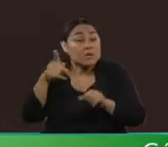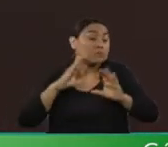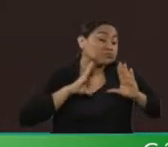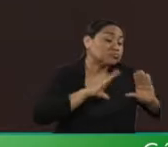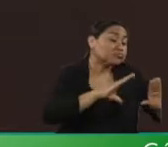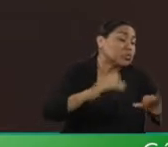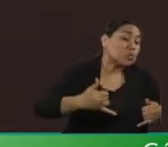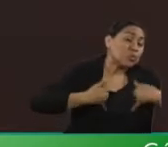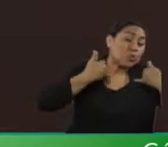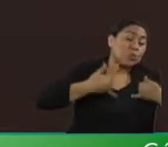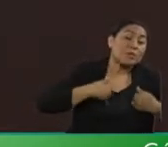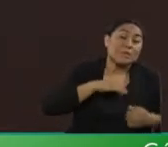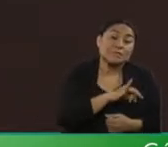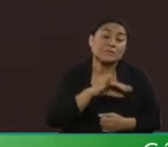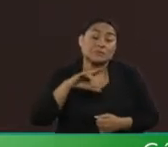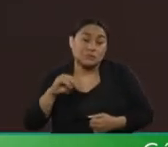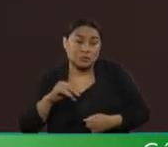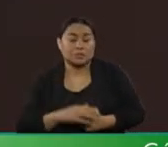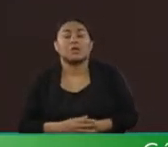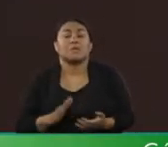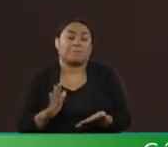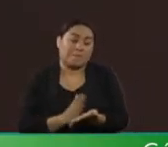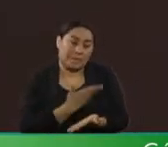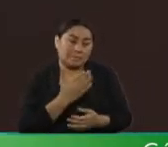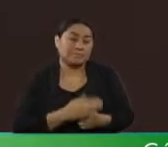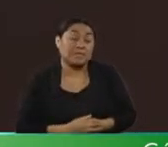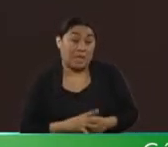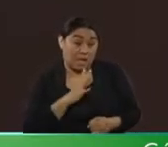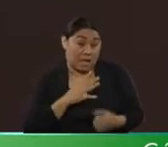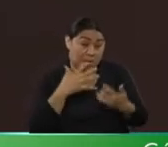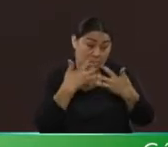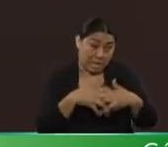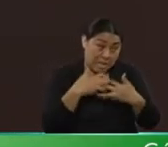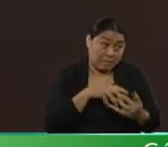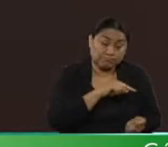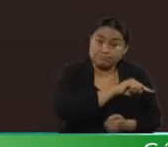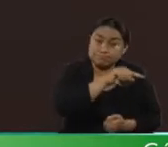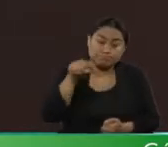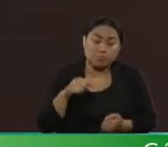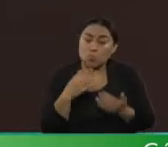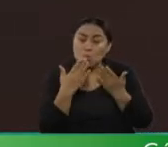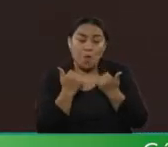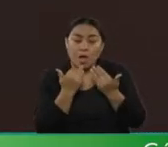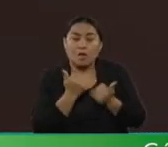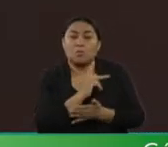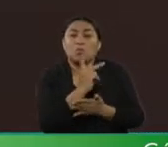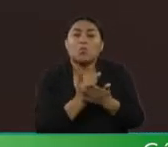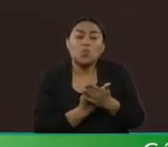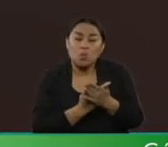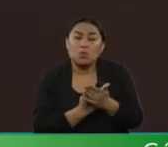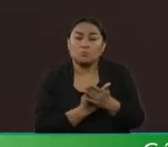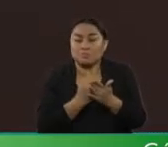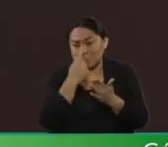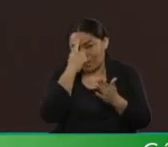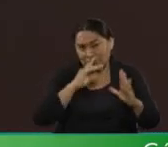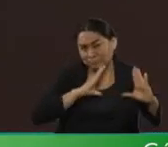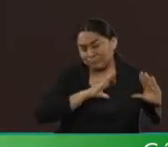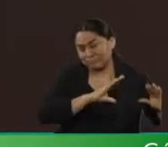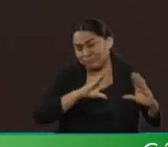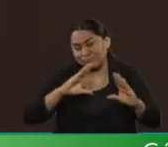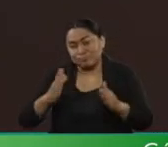a los jóvenes además muchas de esas empresas no cuentan con problemas con programas formales de